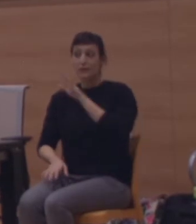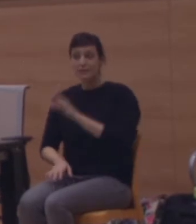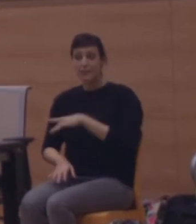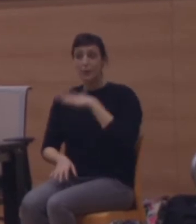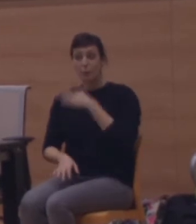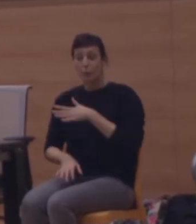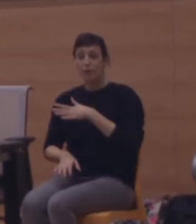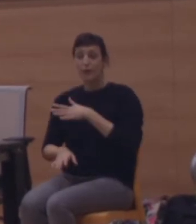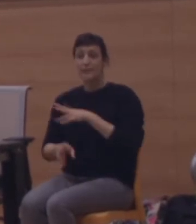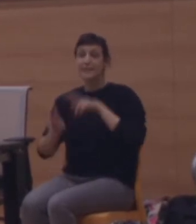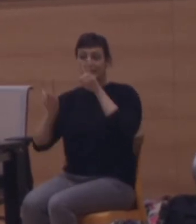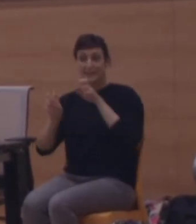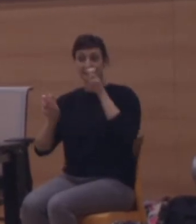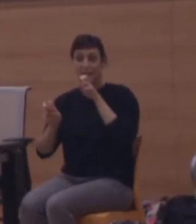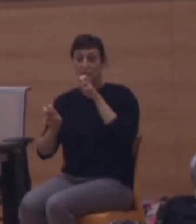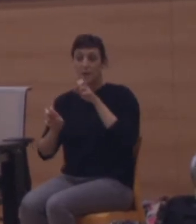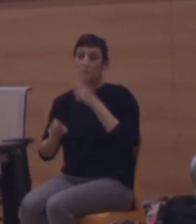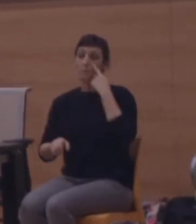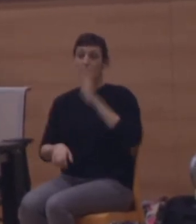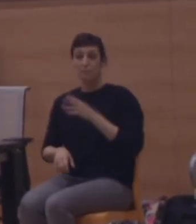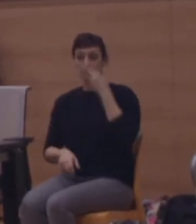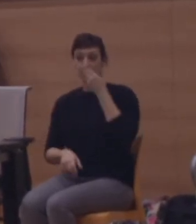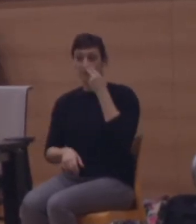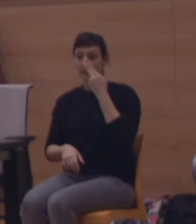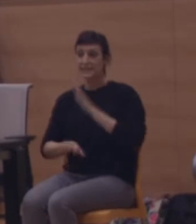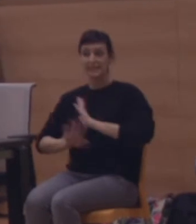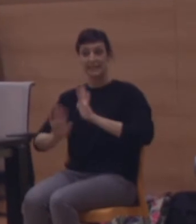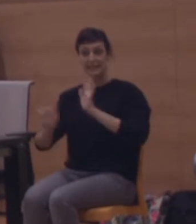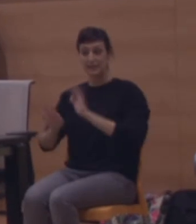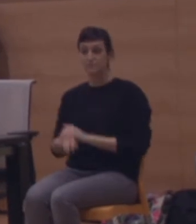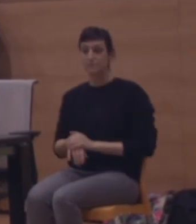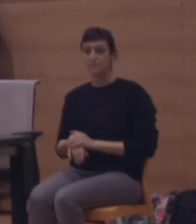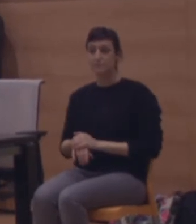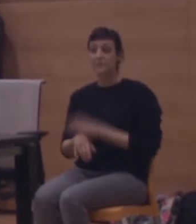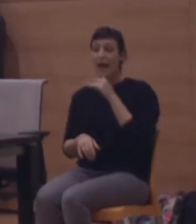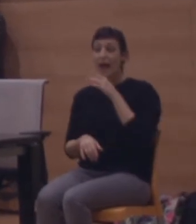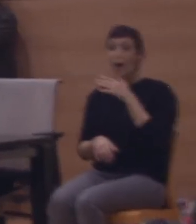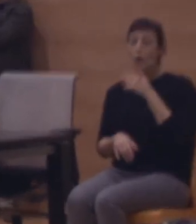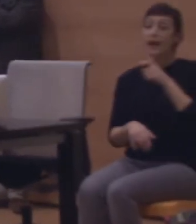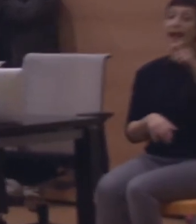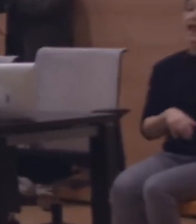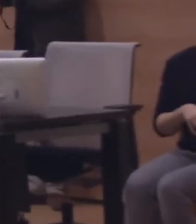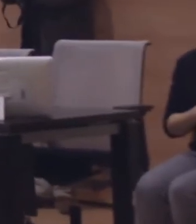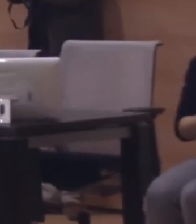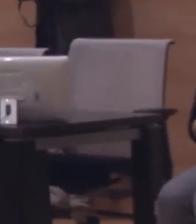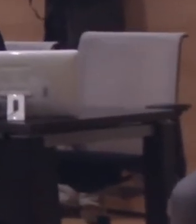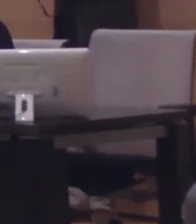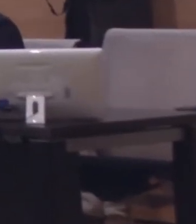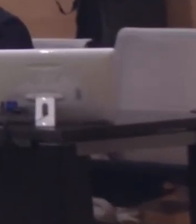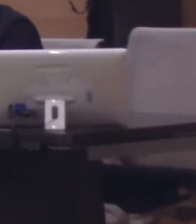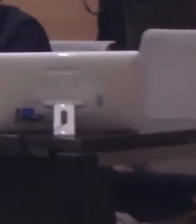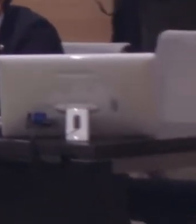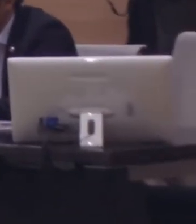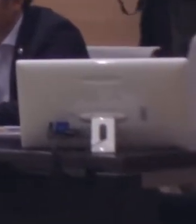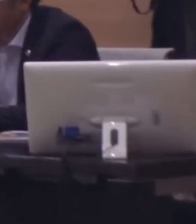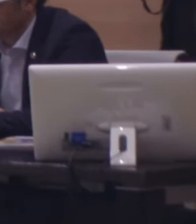plantel seguramente que lo sea. Y nada más. Les dejo con Fran Blanco, que es el coordinador y el